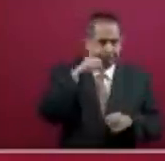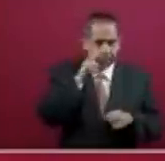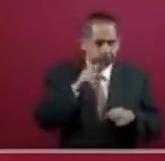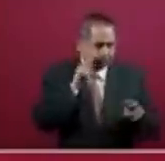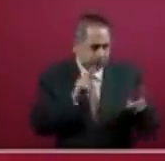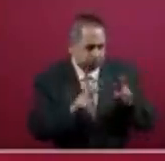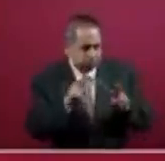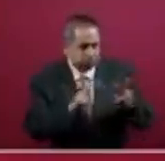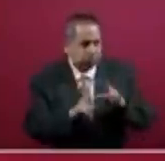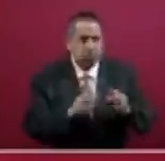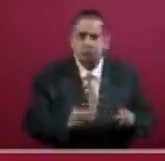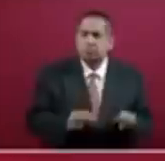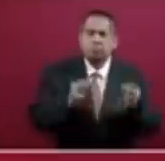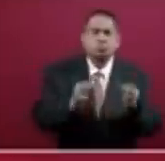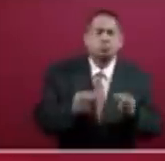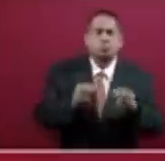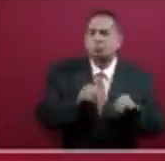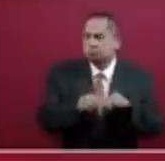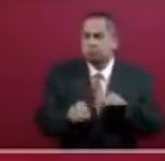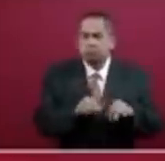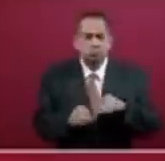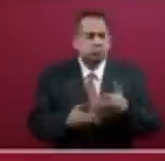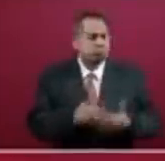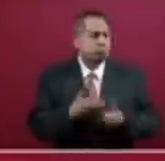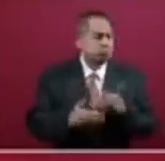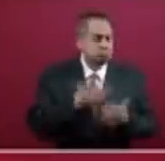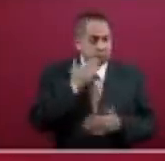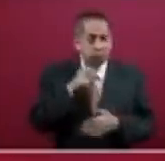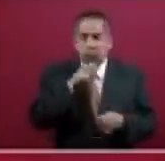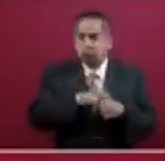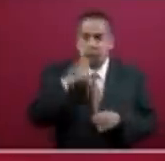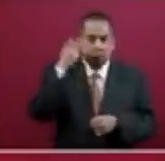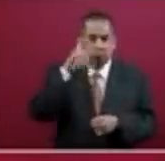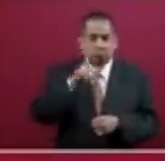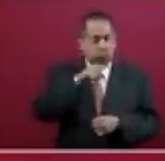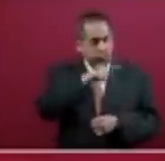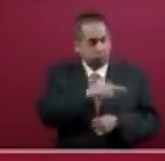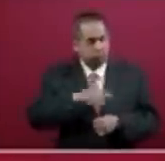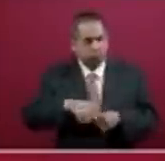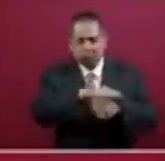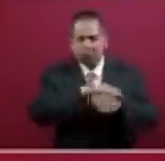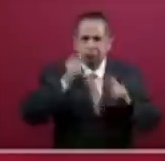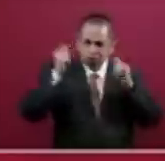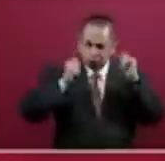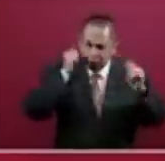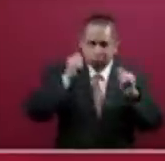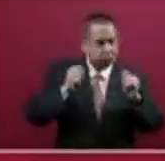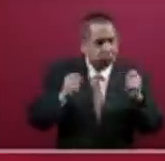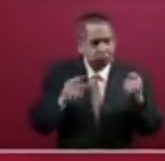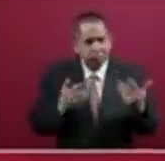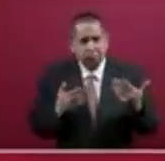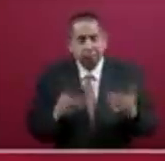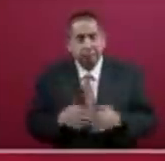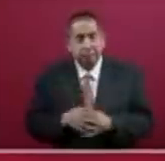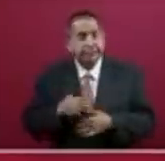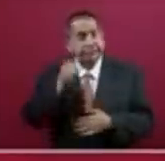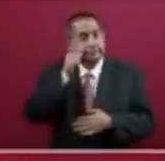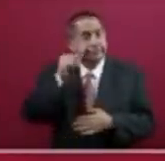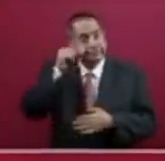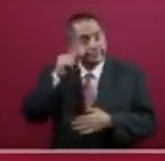que se han ido a buscarse la vida a Quintana Roo, a las zonas turísticas. Ayer que